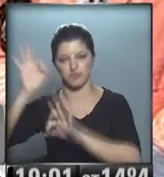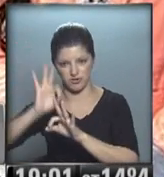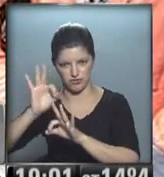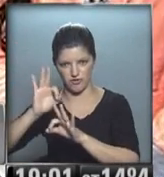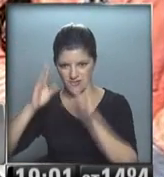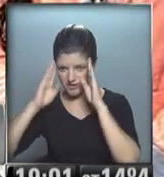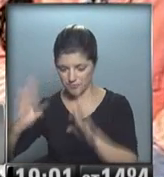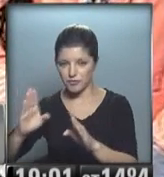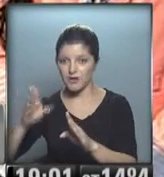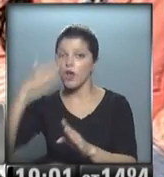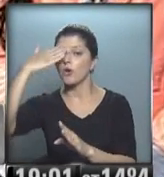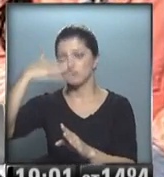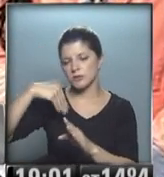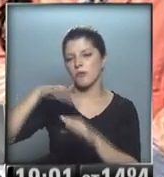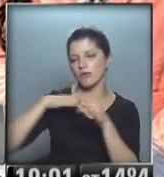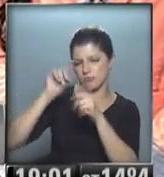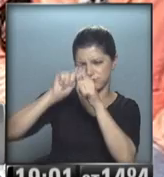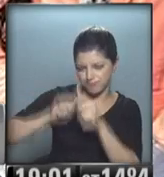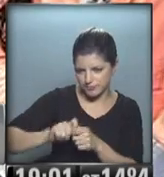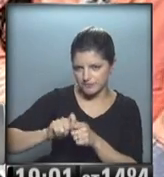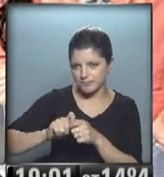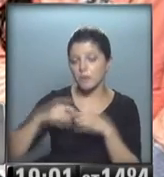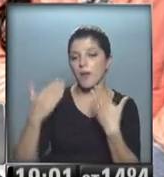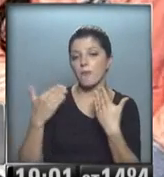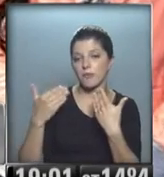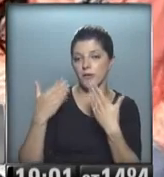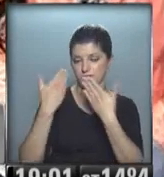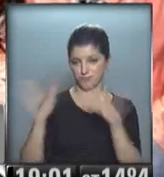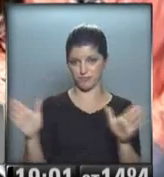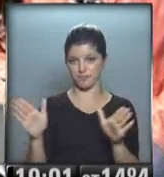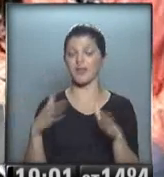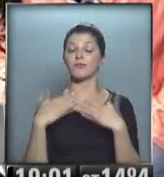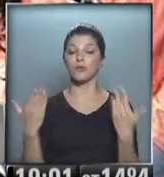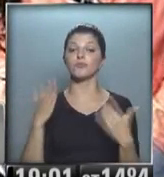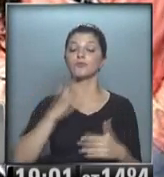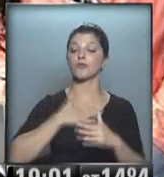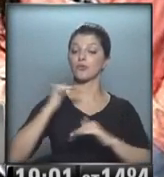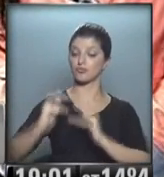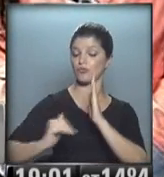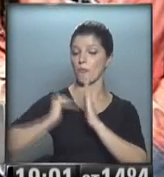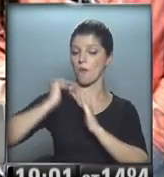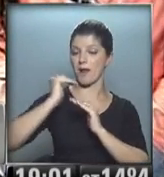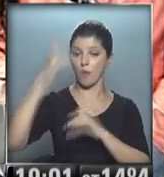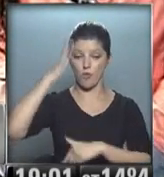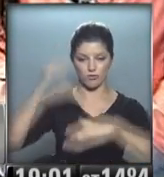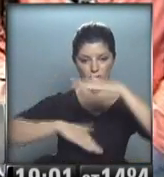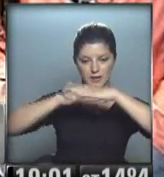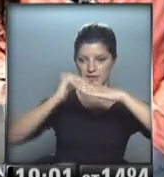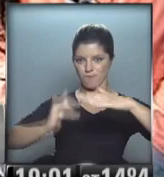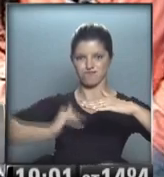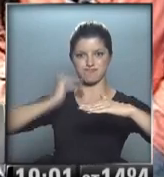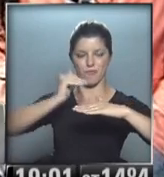a bueno, los últimos toques para poder proceder a su inauguración. O sea que hemos superado holgadamente la meta que nos habíamos